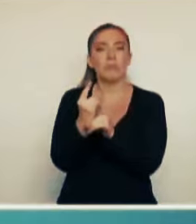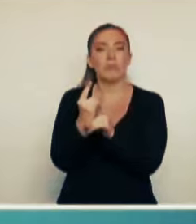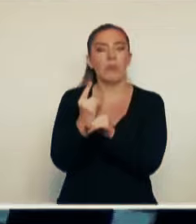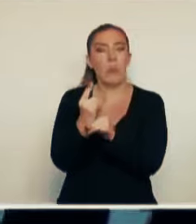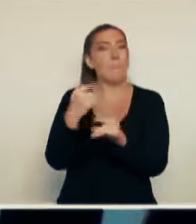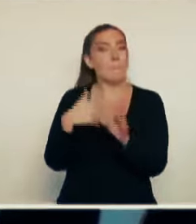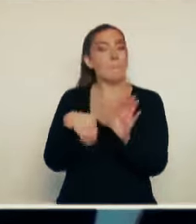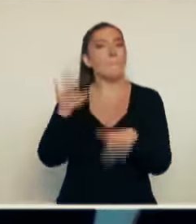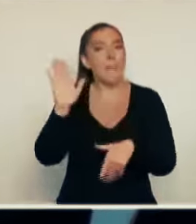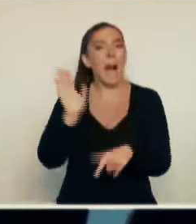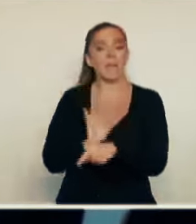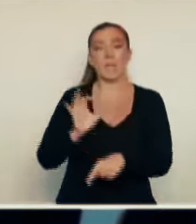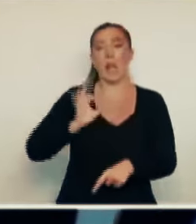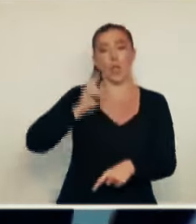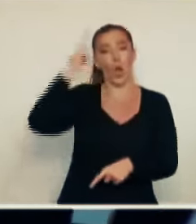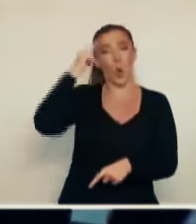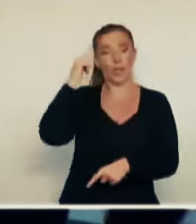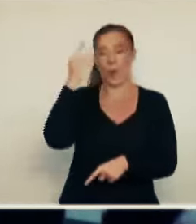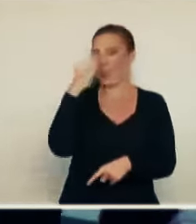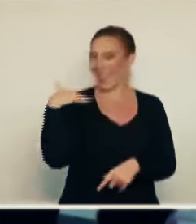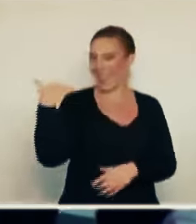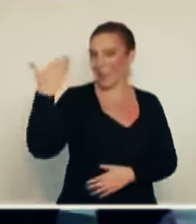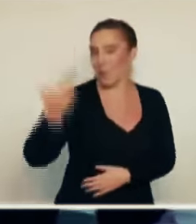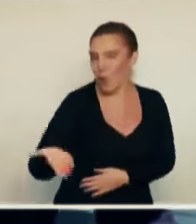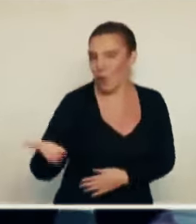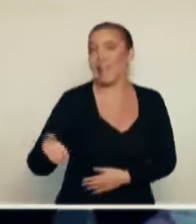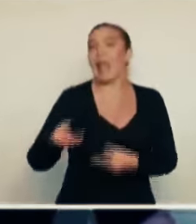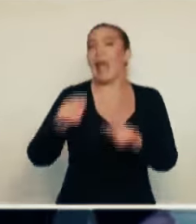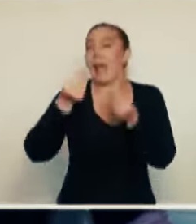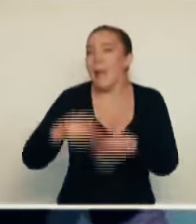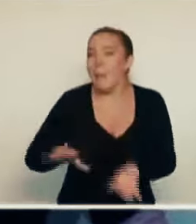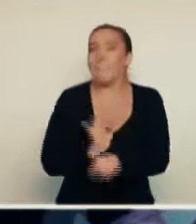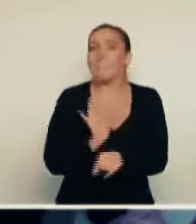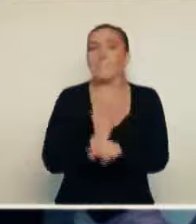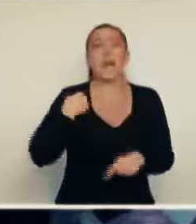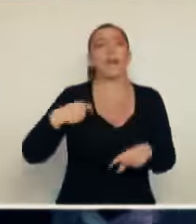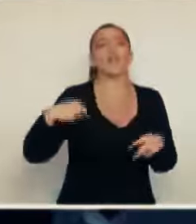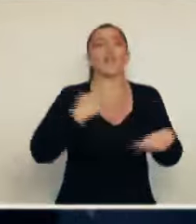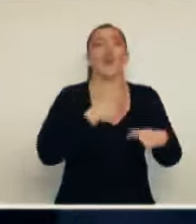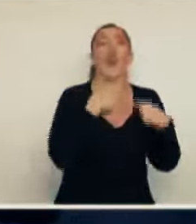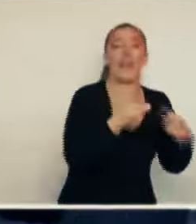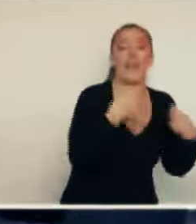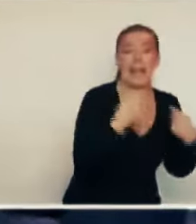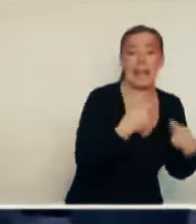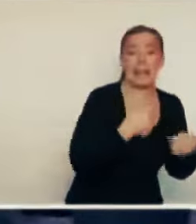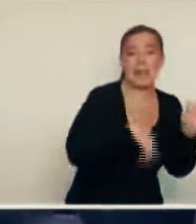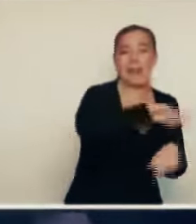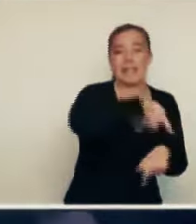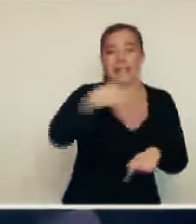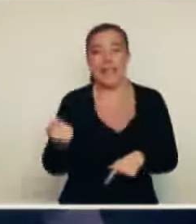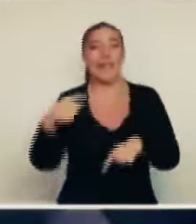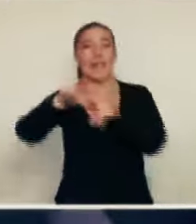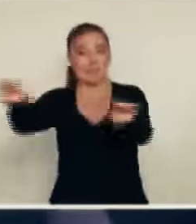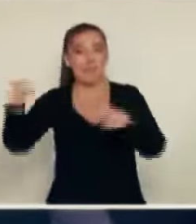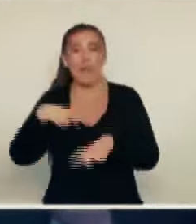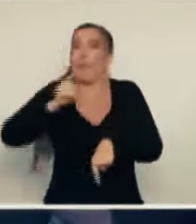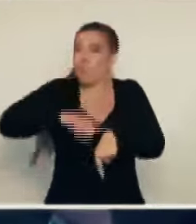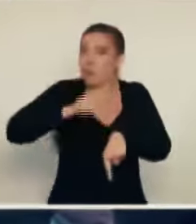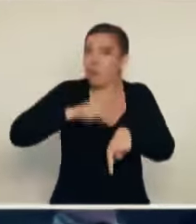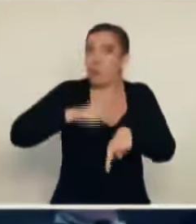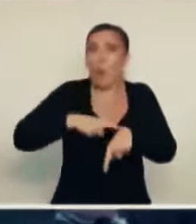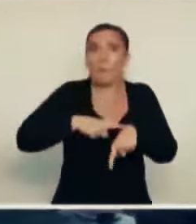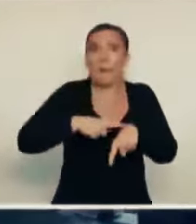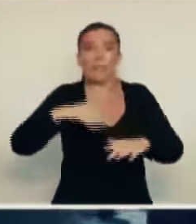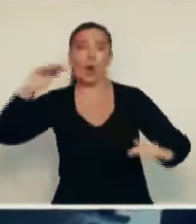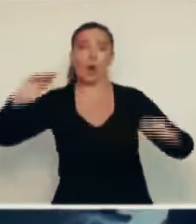sobre todo después del 99, comenzó a presentarse el déficit fiscal y el déficit cero. Y tuvimos déficit cero. En el